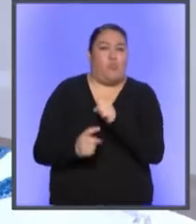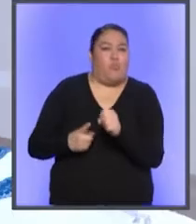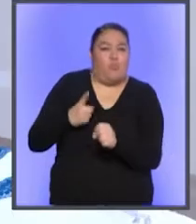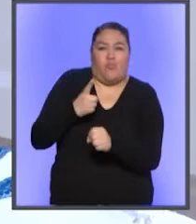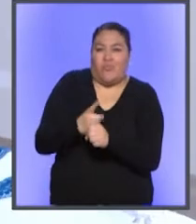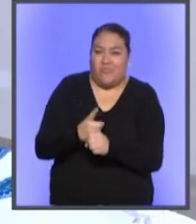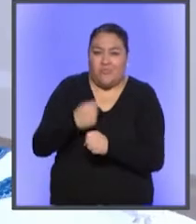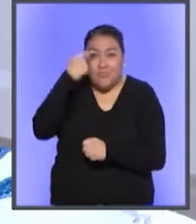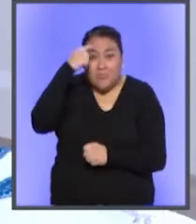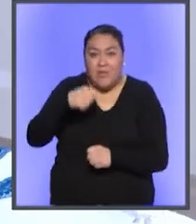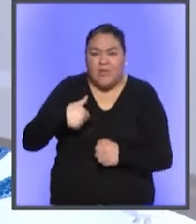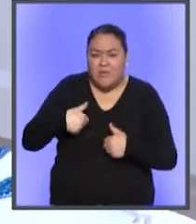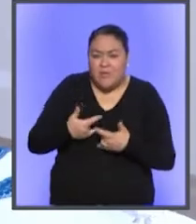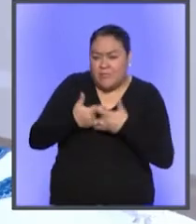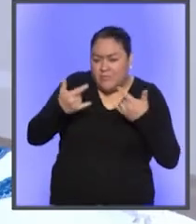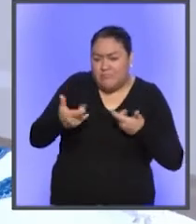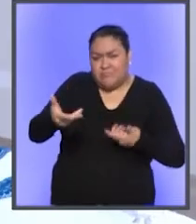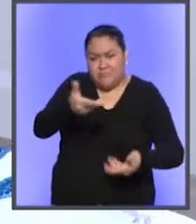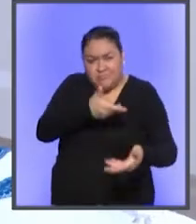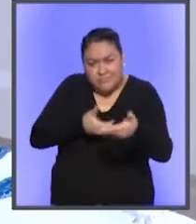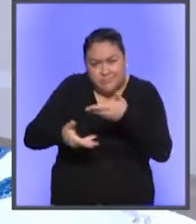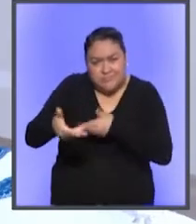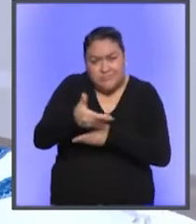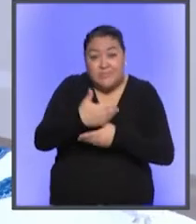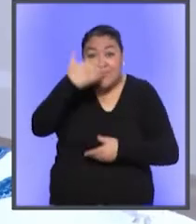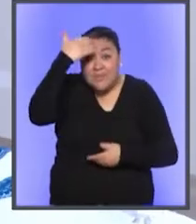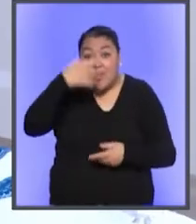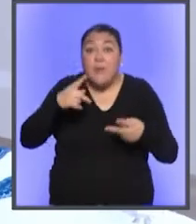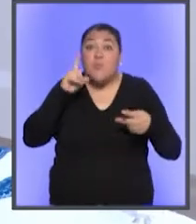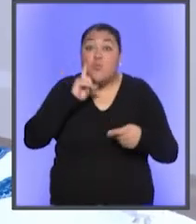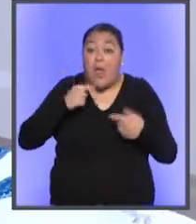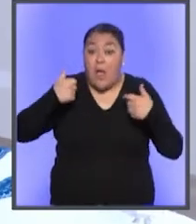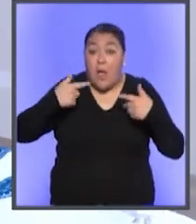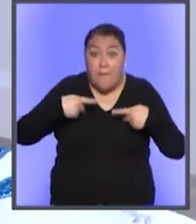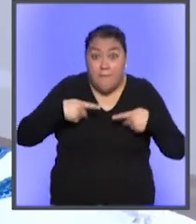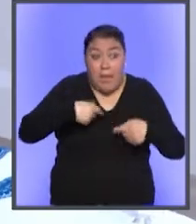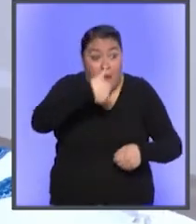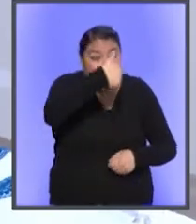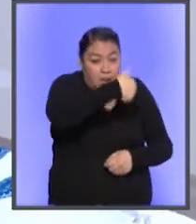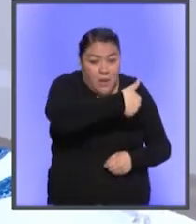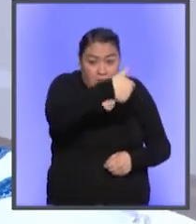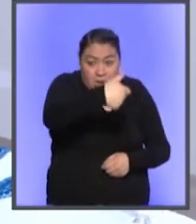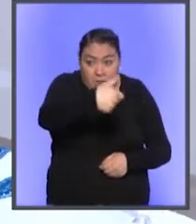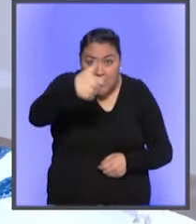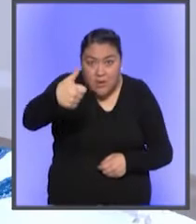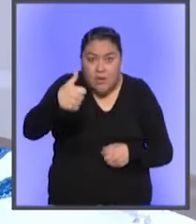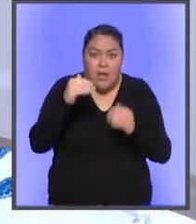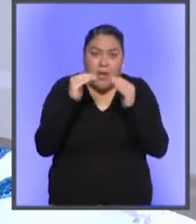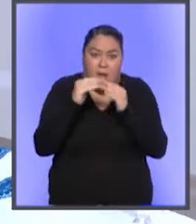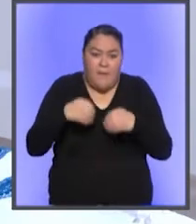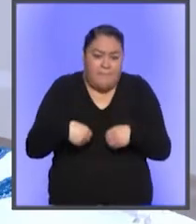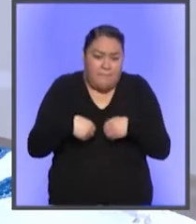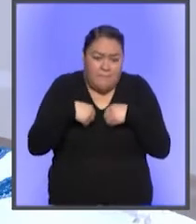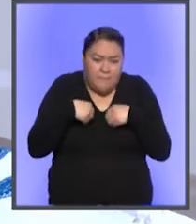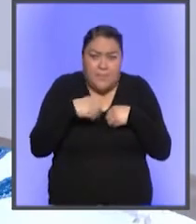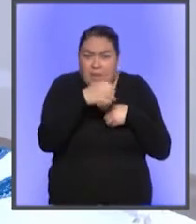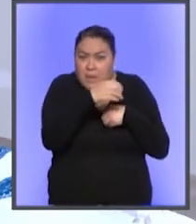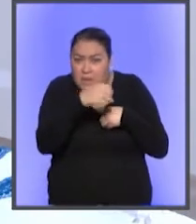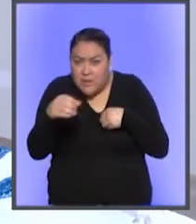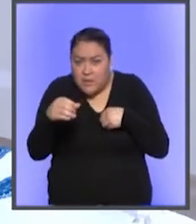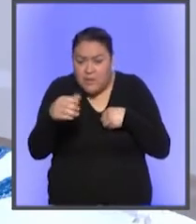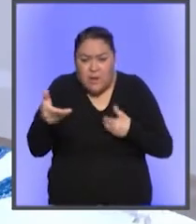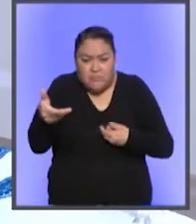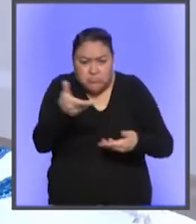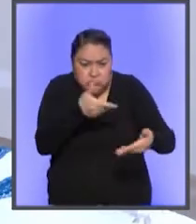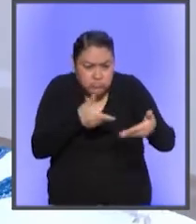compartir las experiencias porque las experiencias de cada una desde sus comunidades nos hace ver como